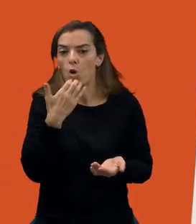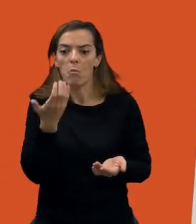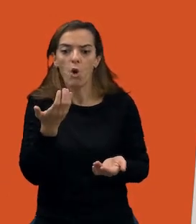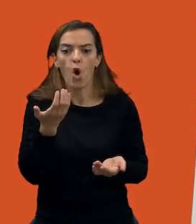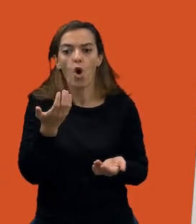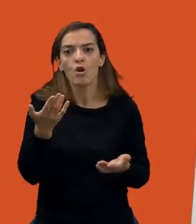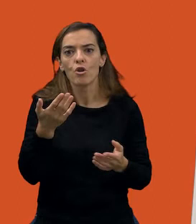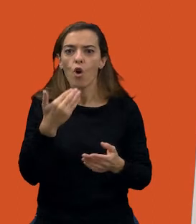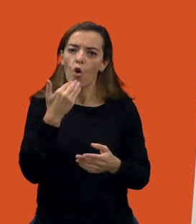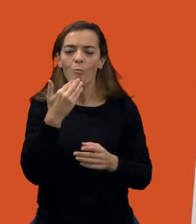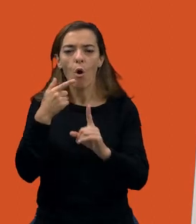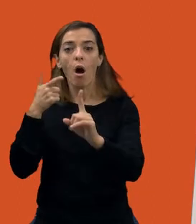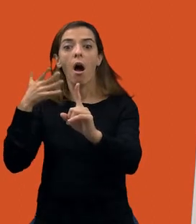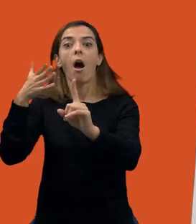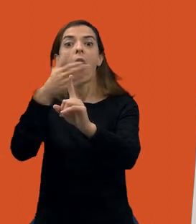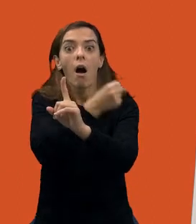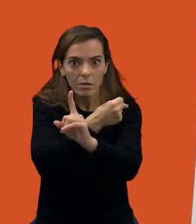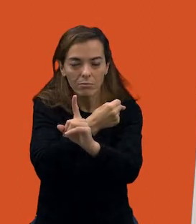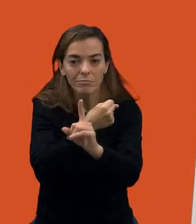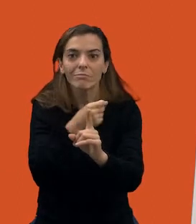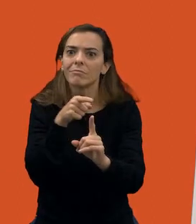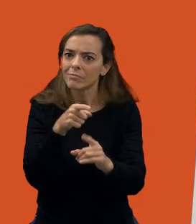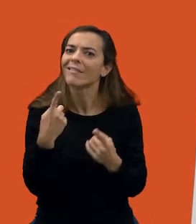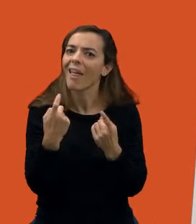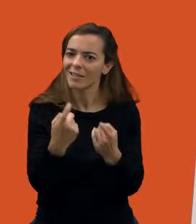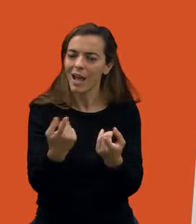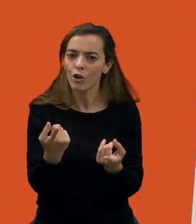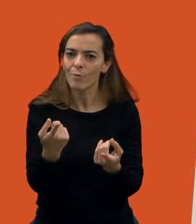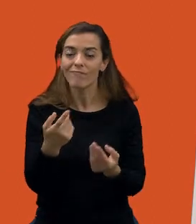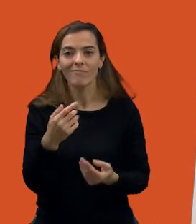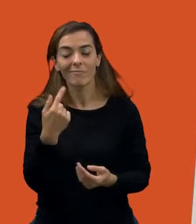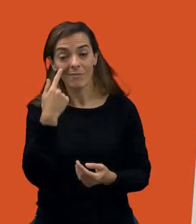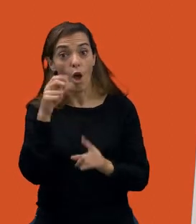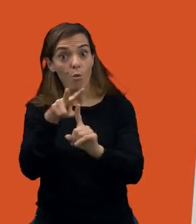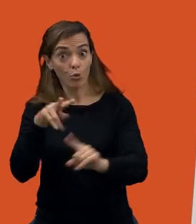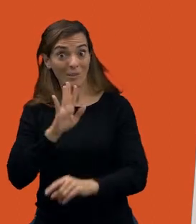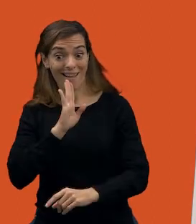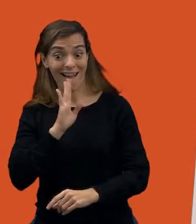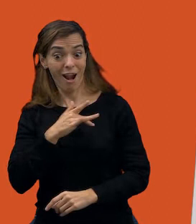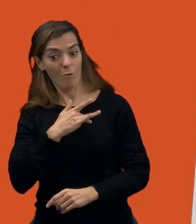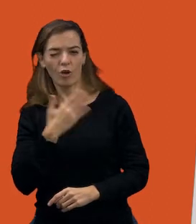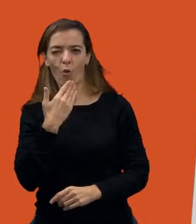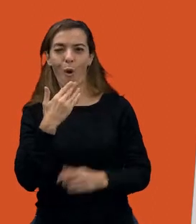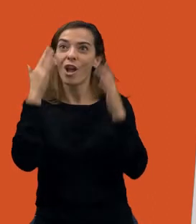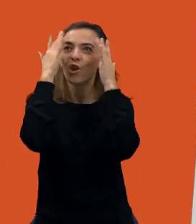quizá un aspecto utópico que es necesario para andar un horizonte. Y a mí esa visión del